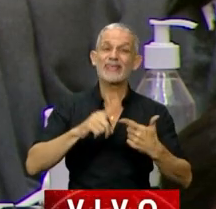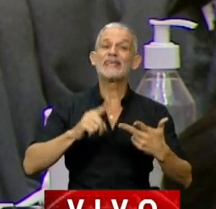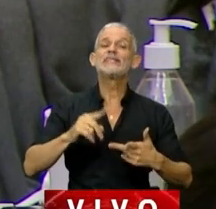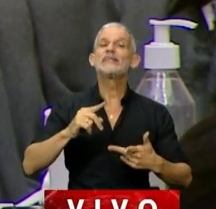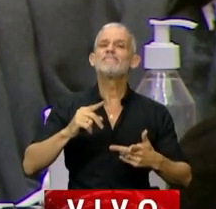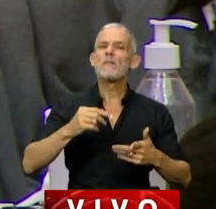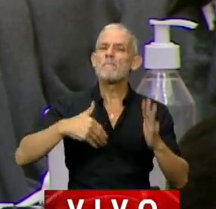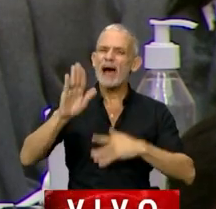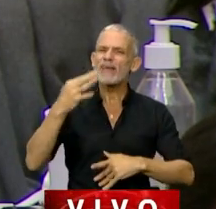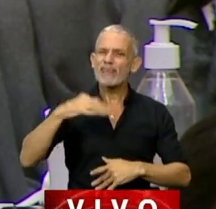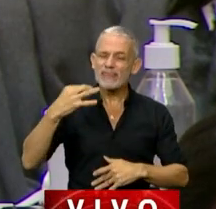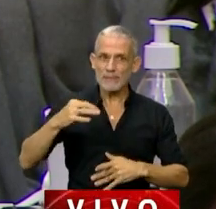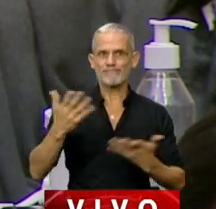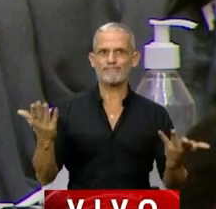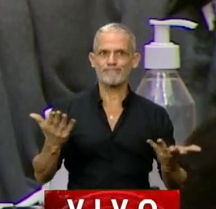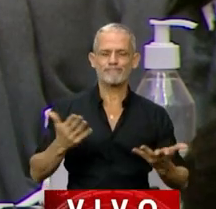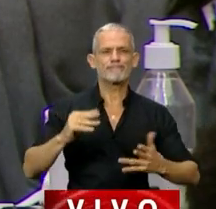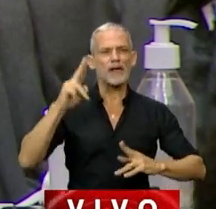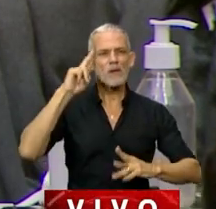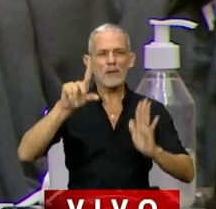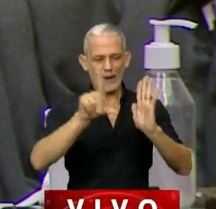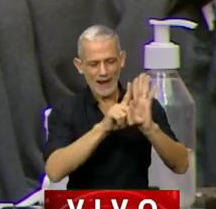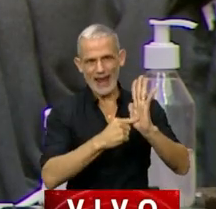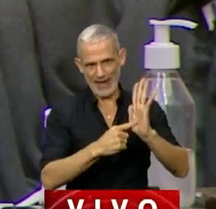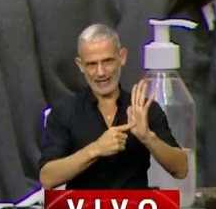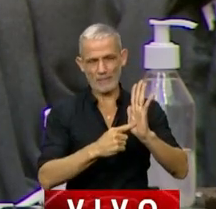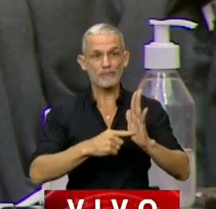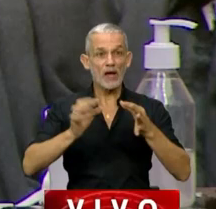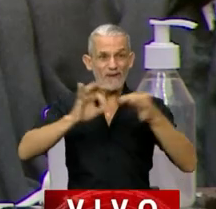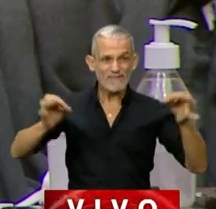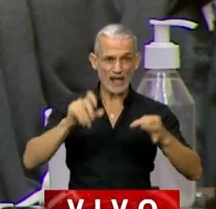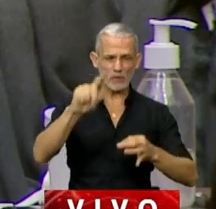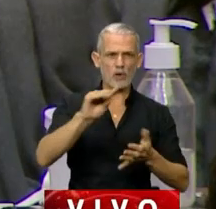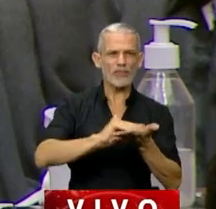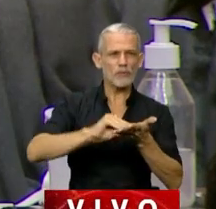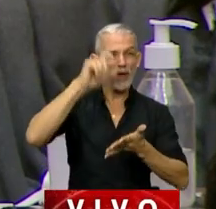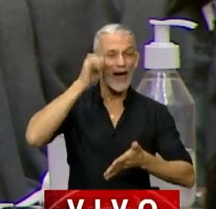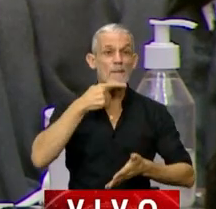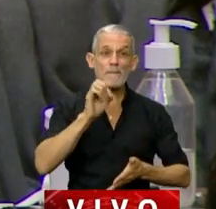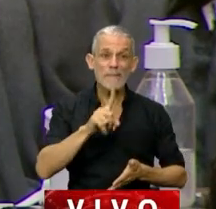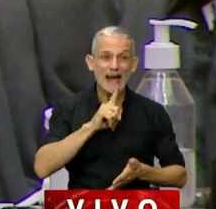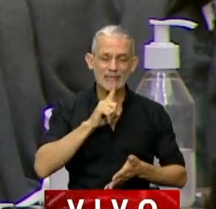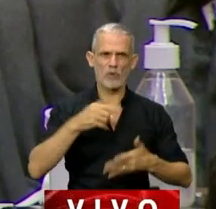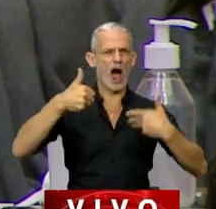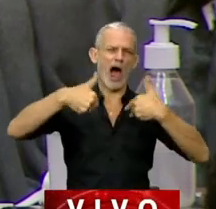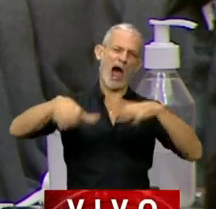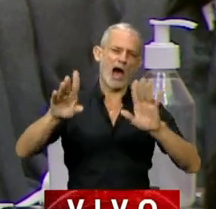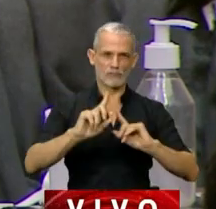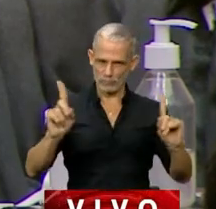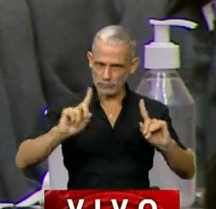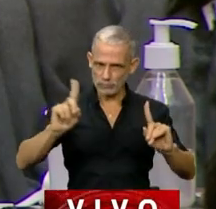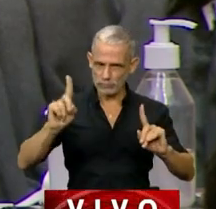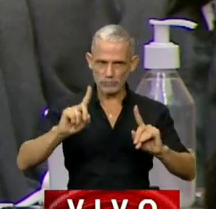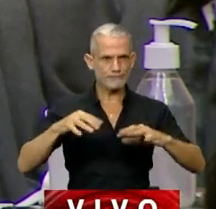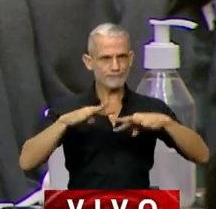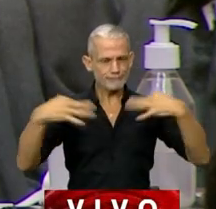responsabilidad y sobre todo en el marco de la ley. Los dichos del diputado Espert no pueden pasar por alto por